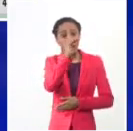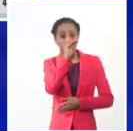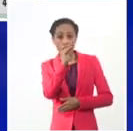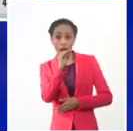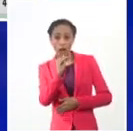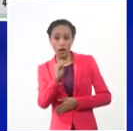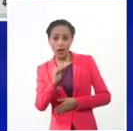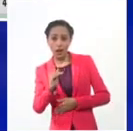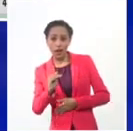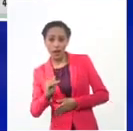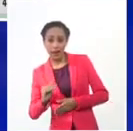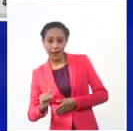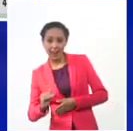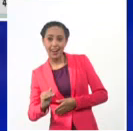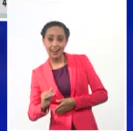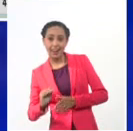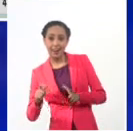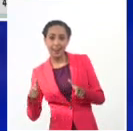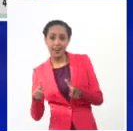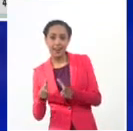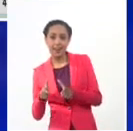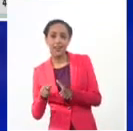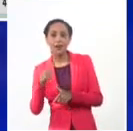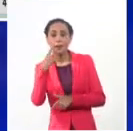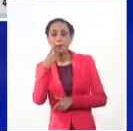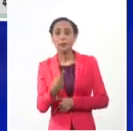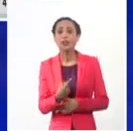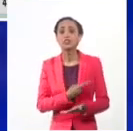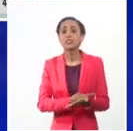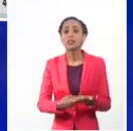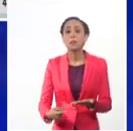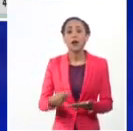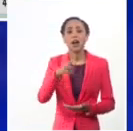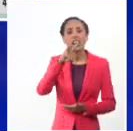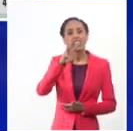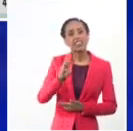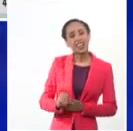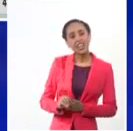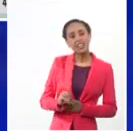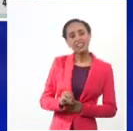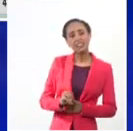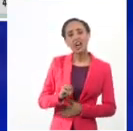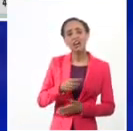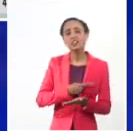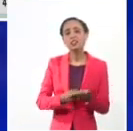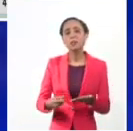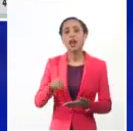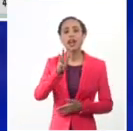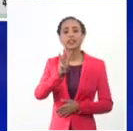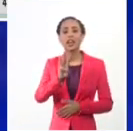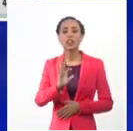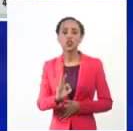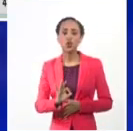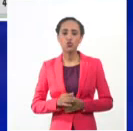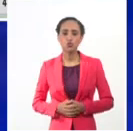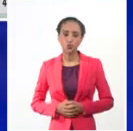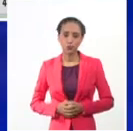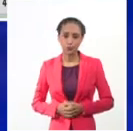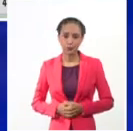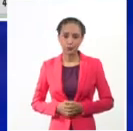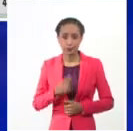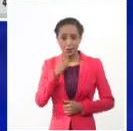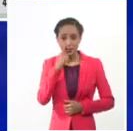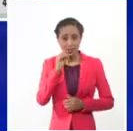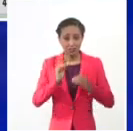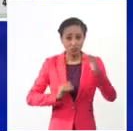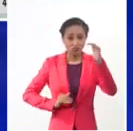representaron las semanas 30 a las 38 de cifras